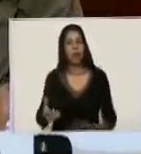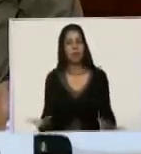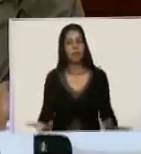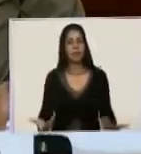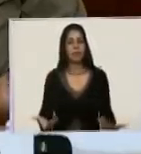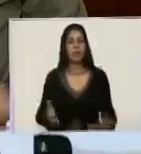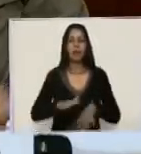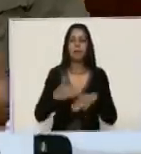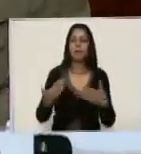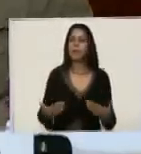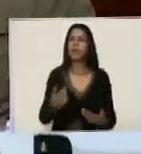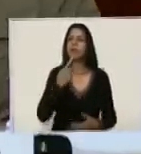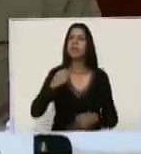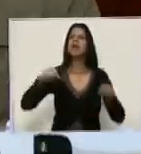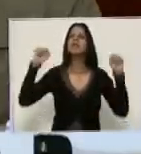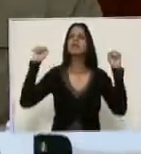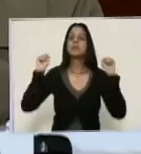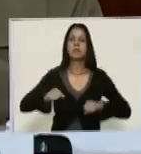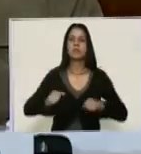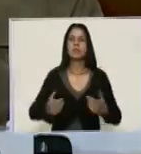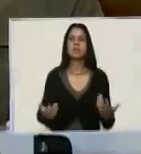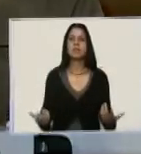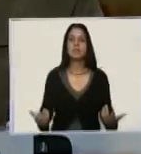¿Por qué no dice que sí?